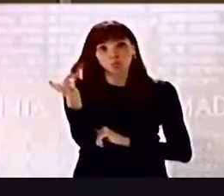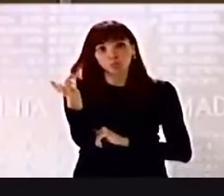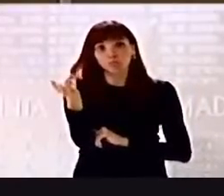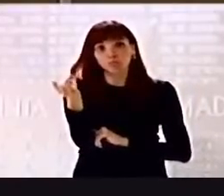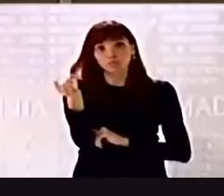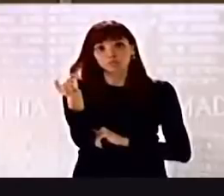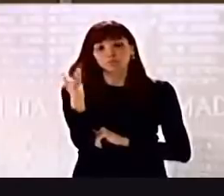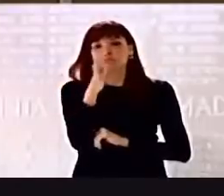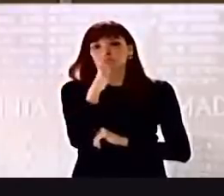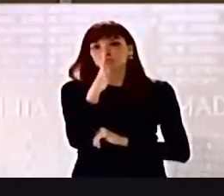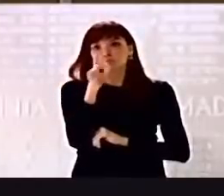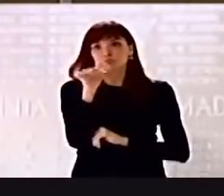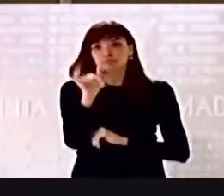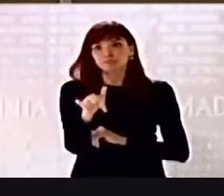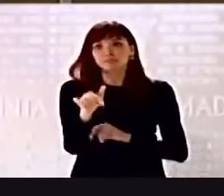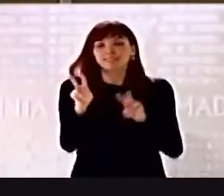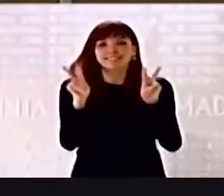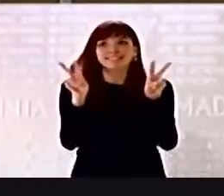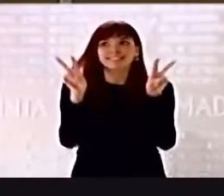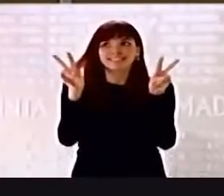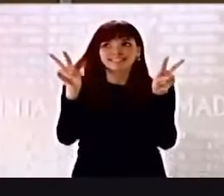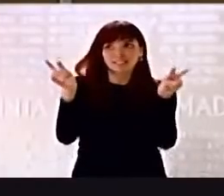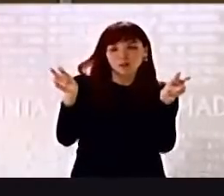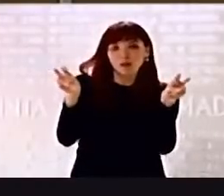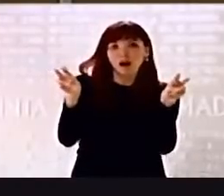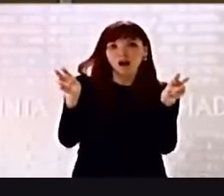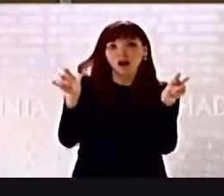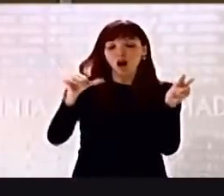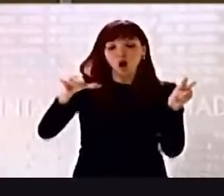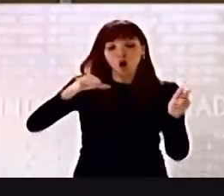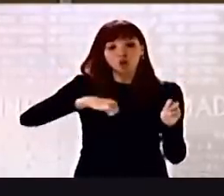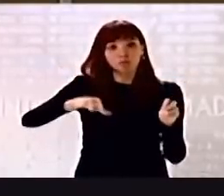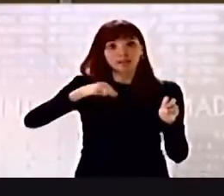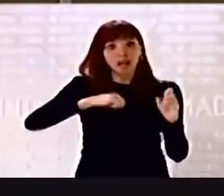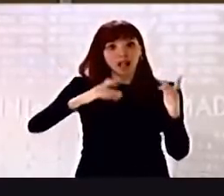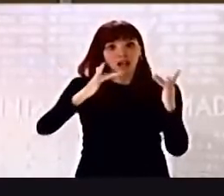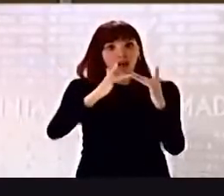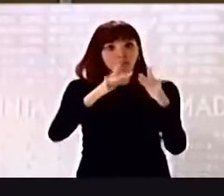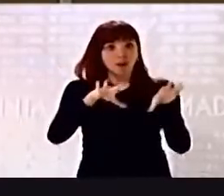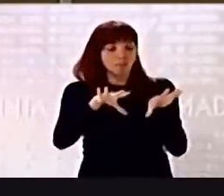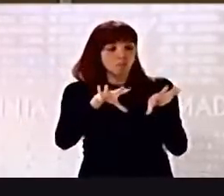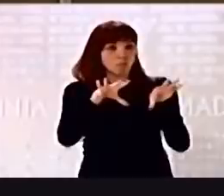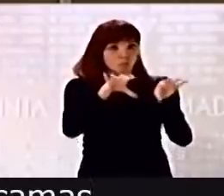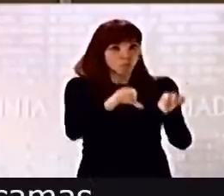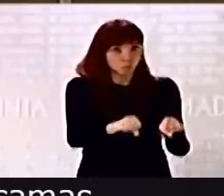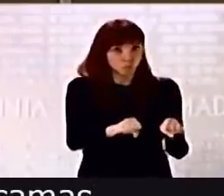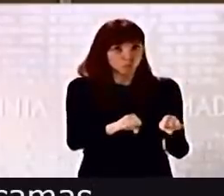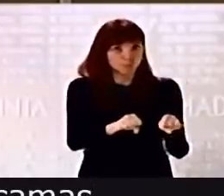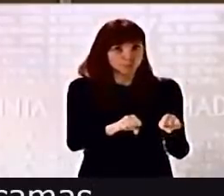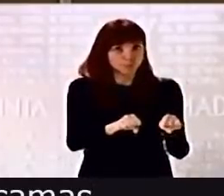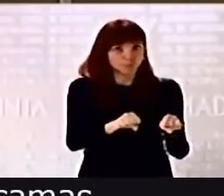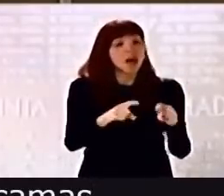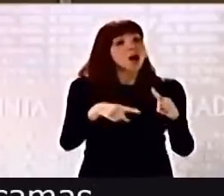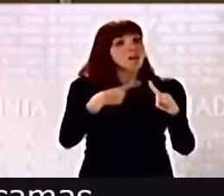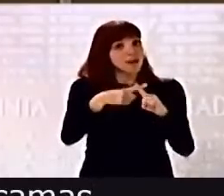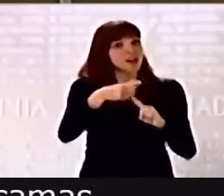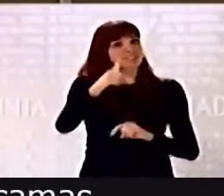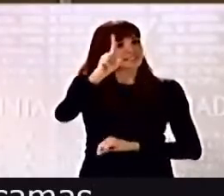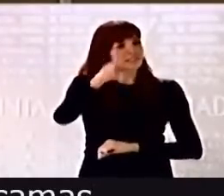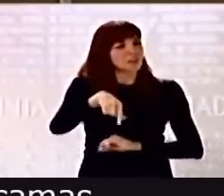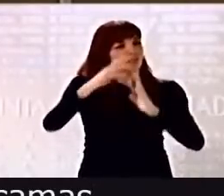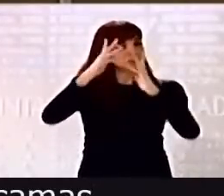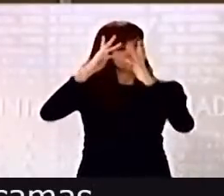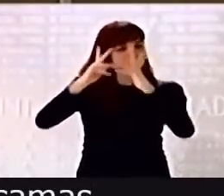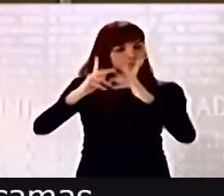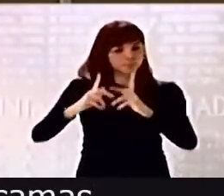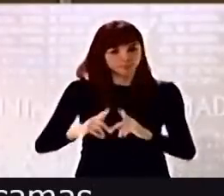a la ocupación de camas hospitalarias y las cifras relativas